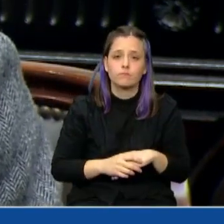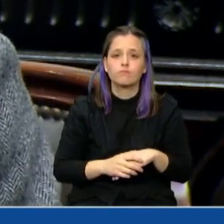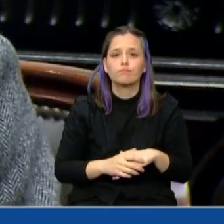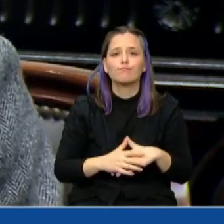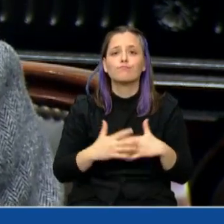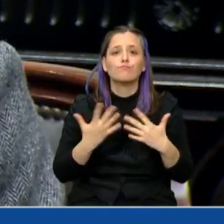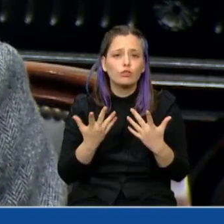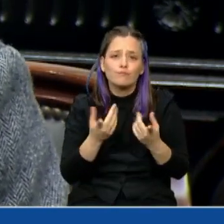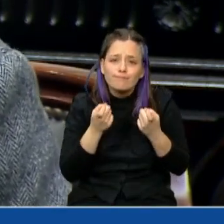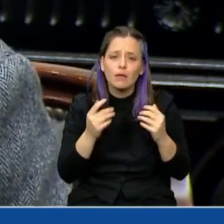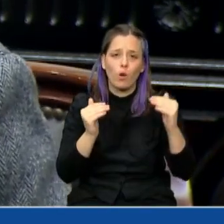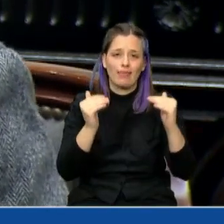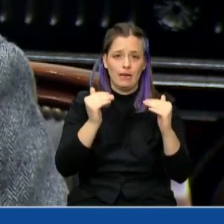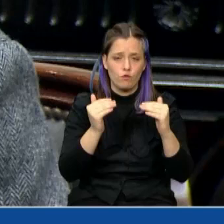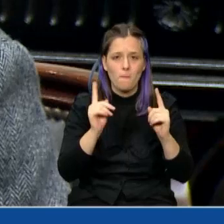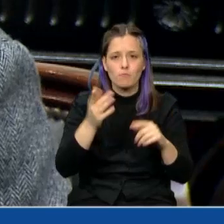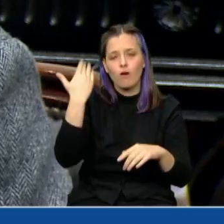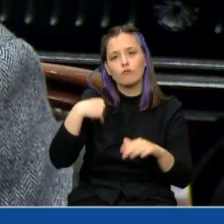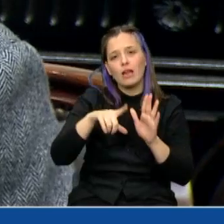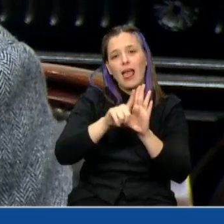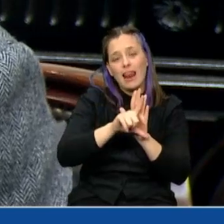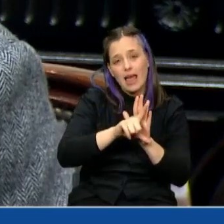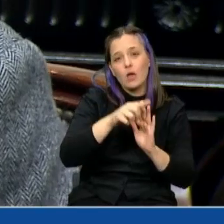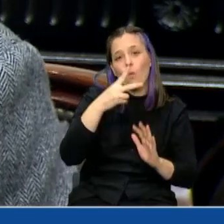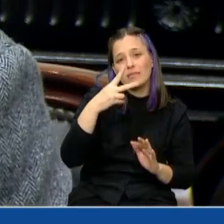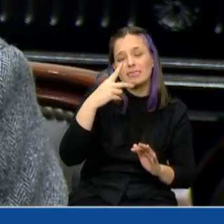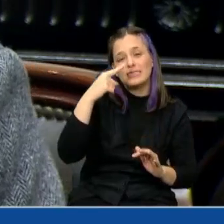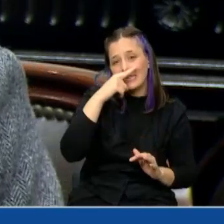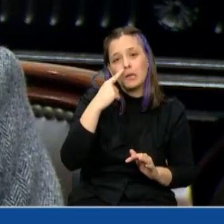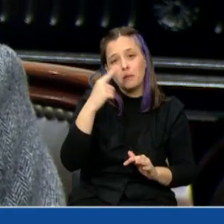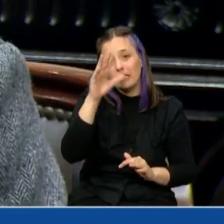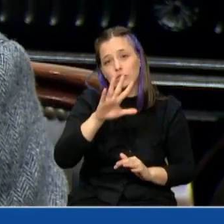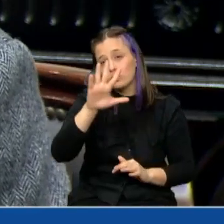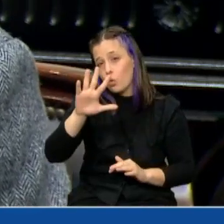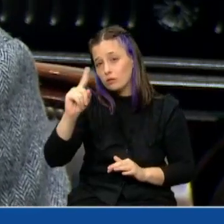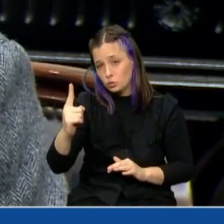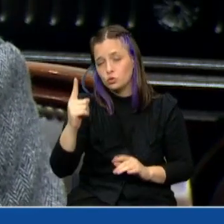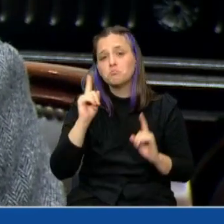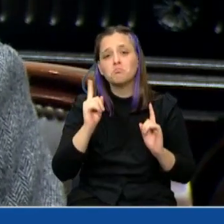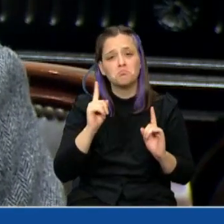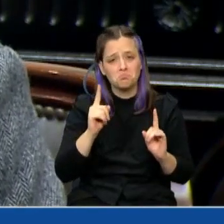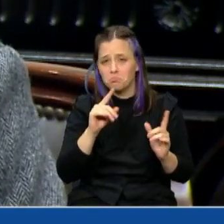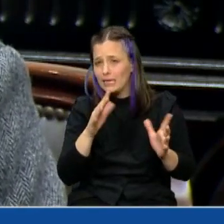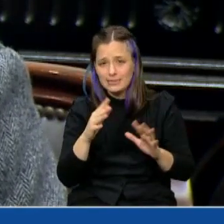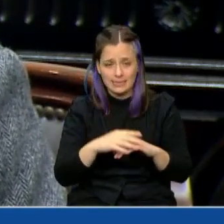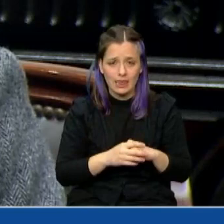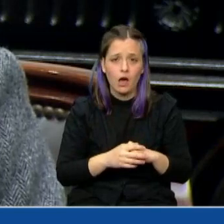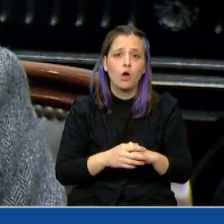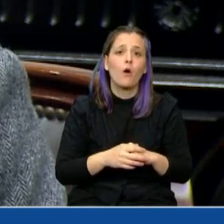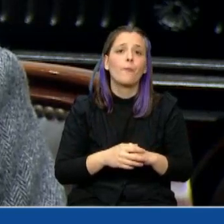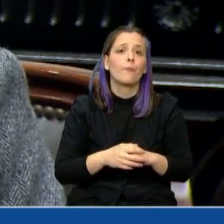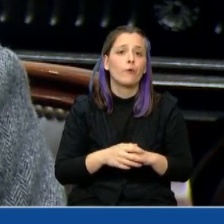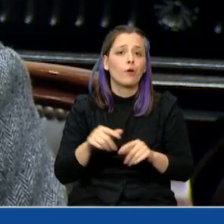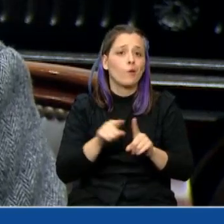Algo de esto pasó con la Ley 27.551, que más allá del